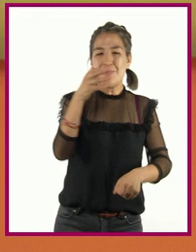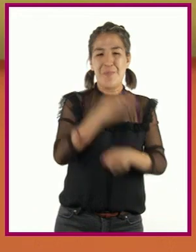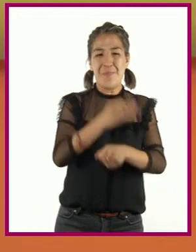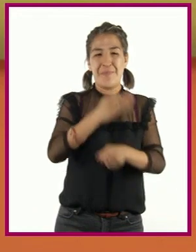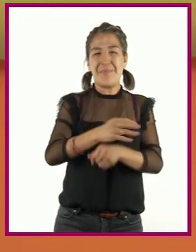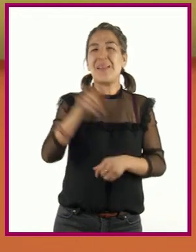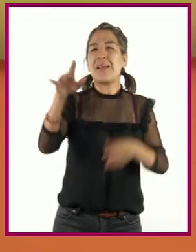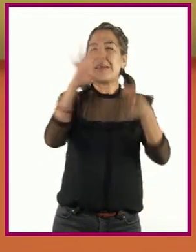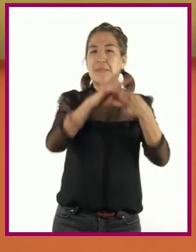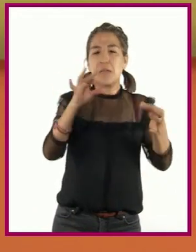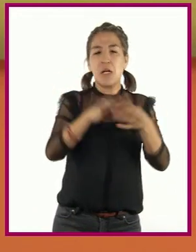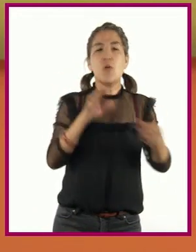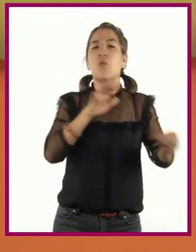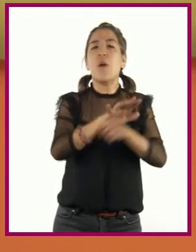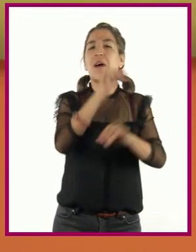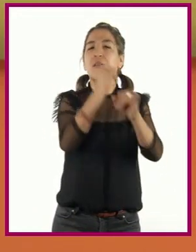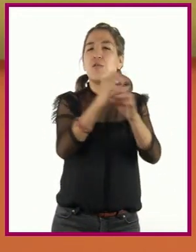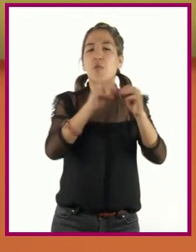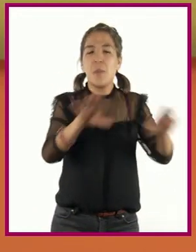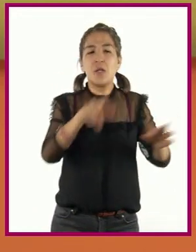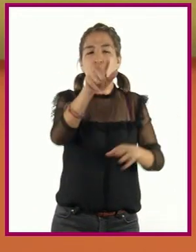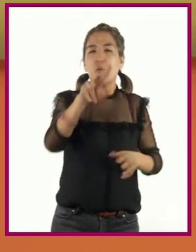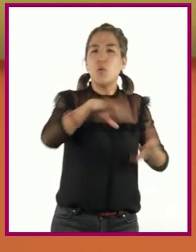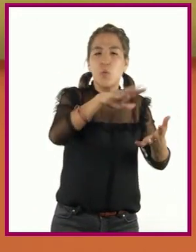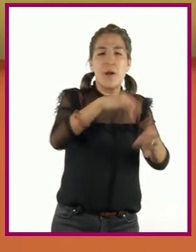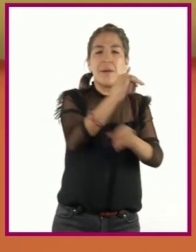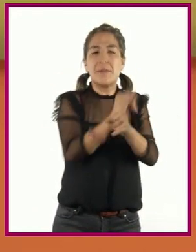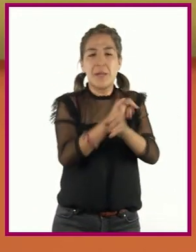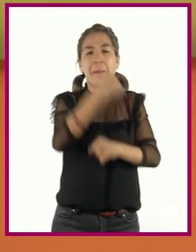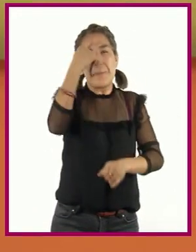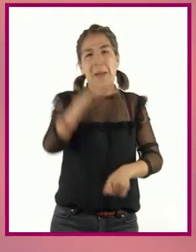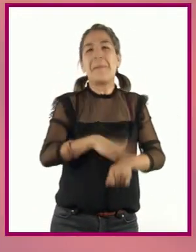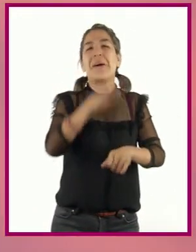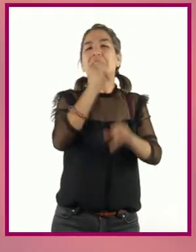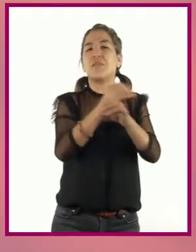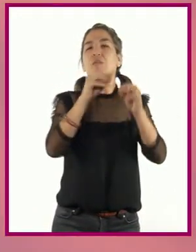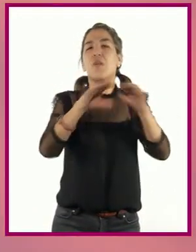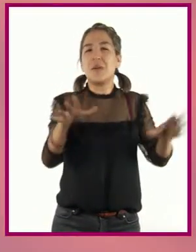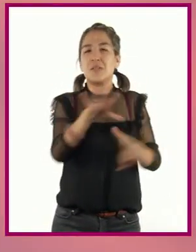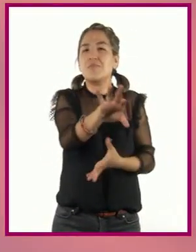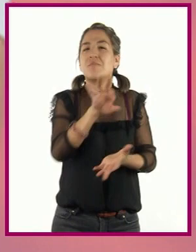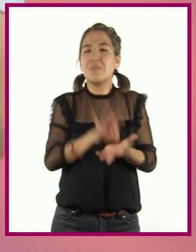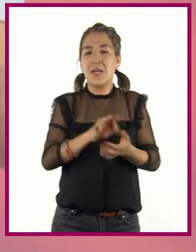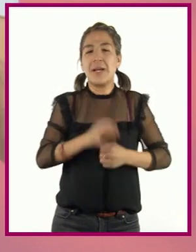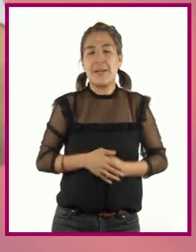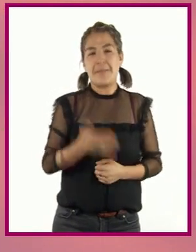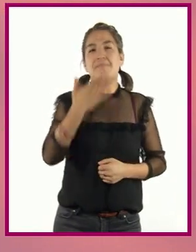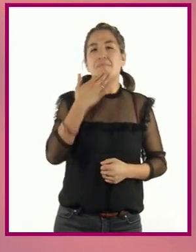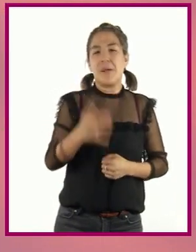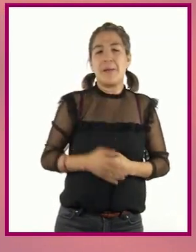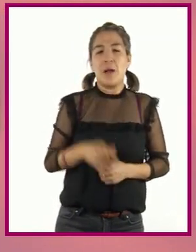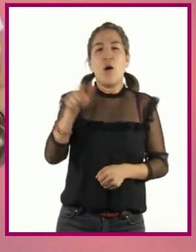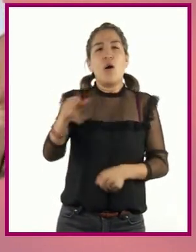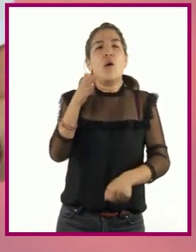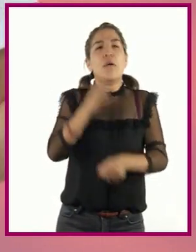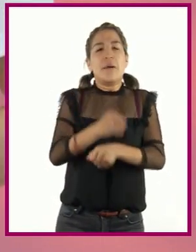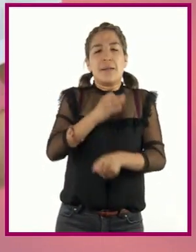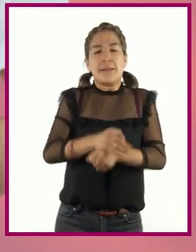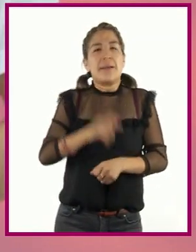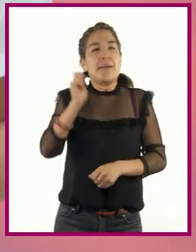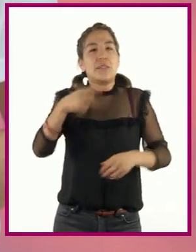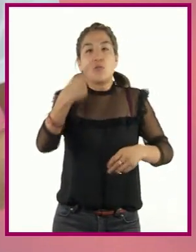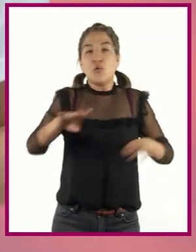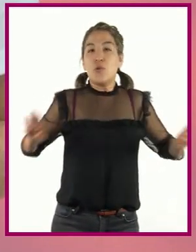tu postura, ¿en qué fuente te enfocarías para sacar más información? Bueno, tomando en cuenta